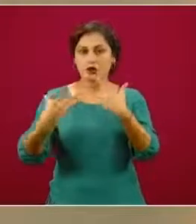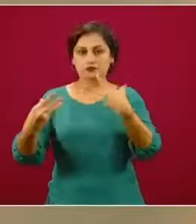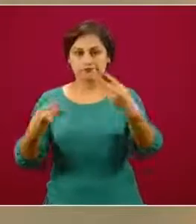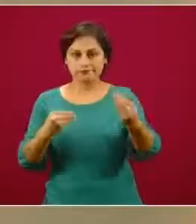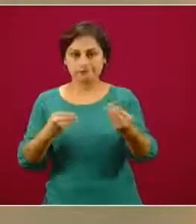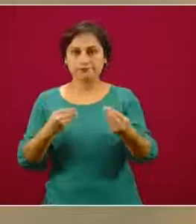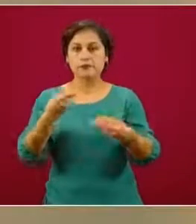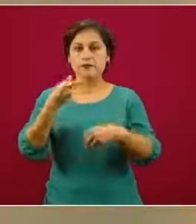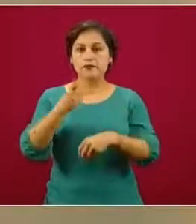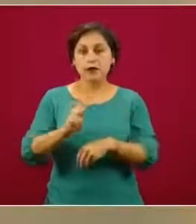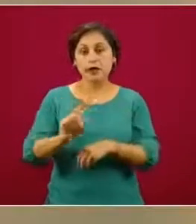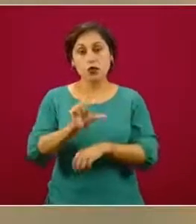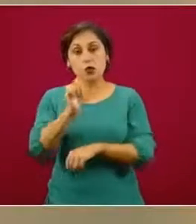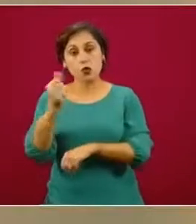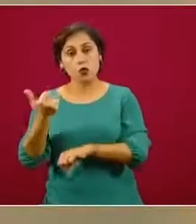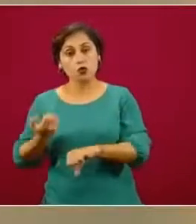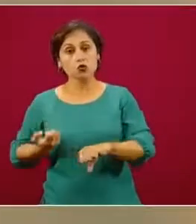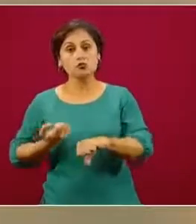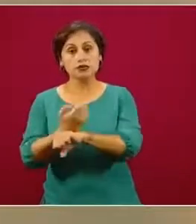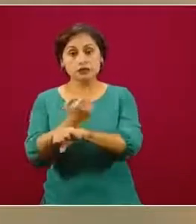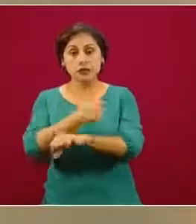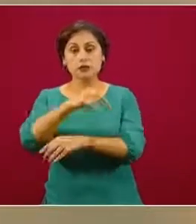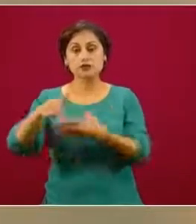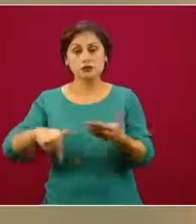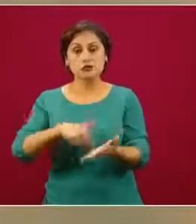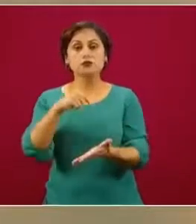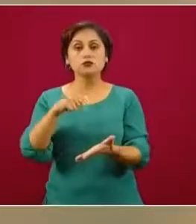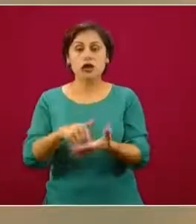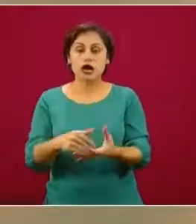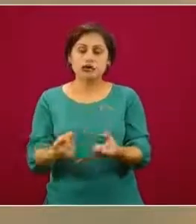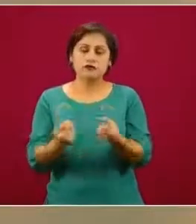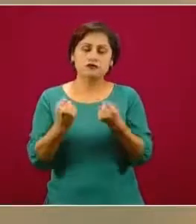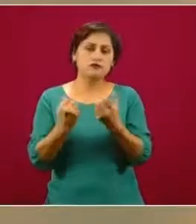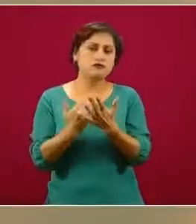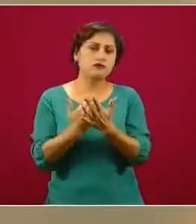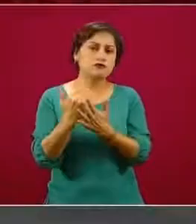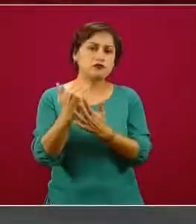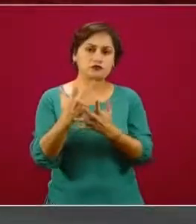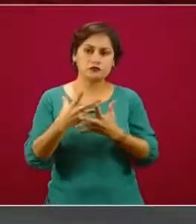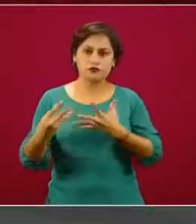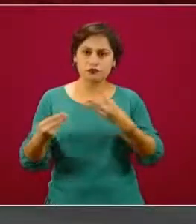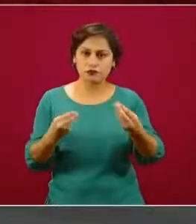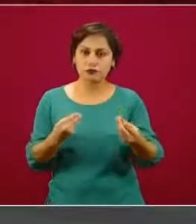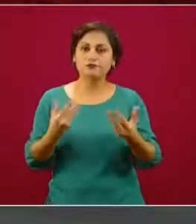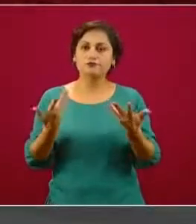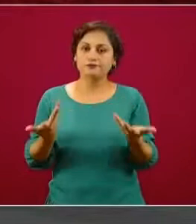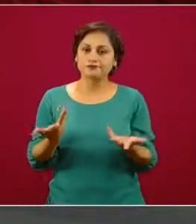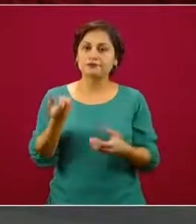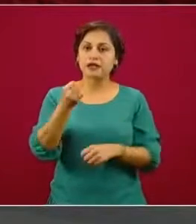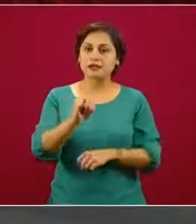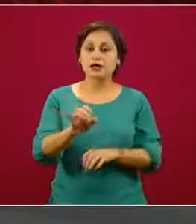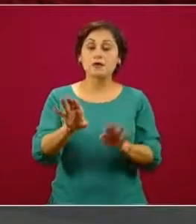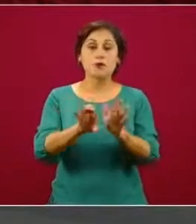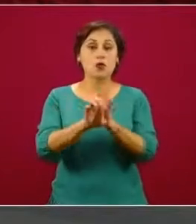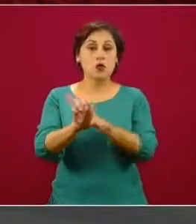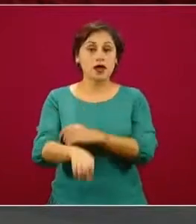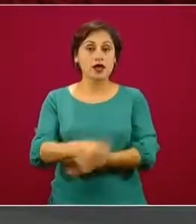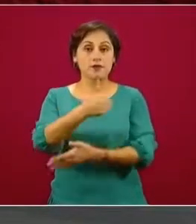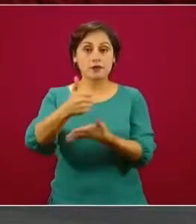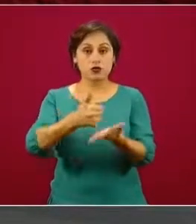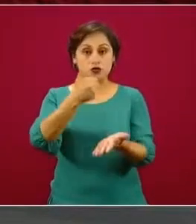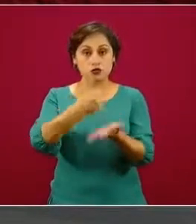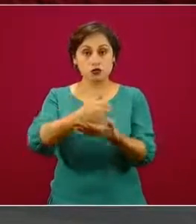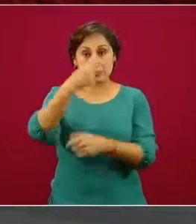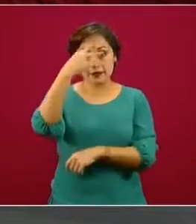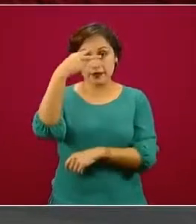tenemos otras zonas donde existe intensa o muy intensa transmisión. Destaco la Ciudad de México porque estamos en